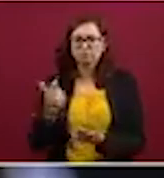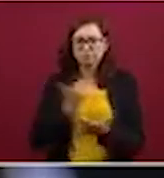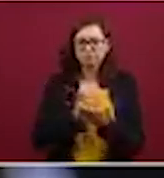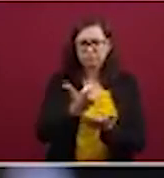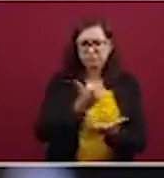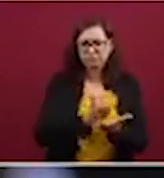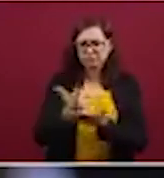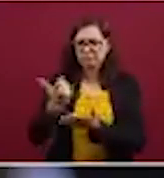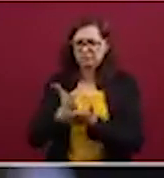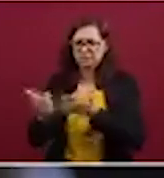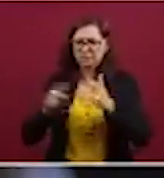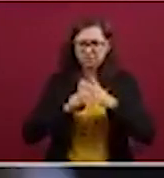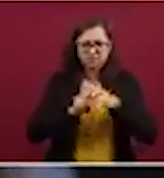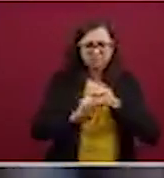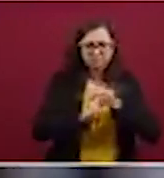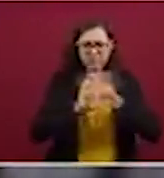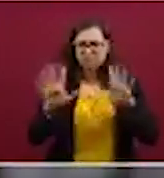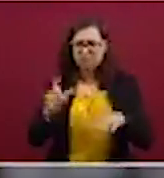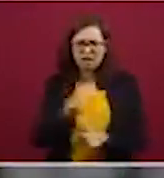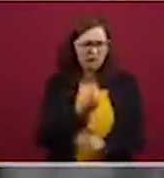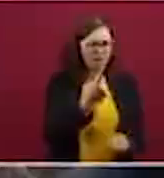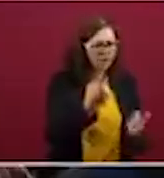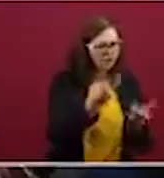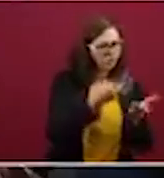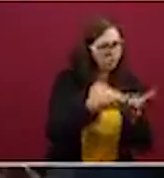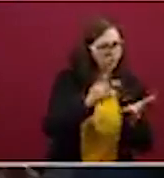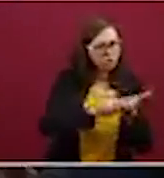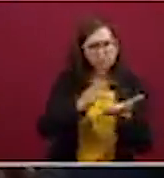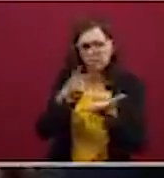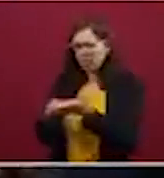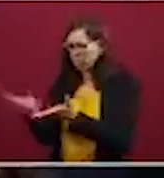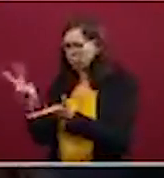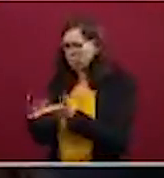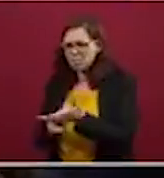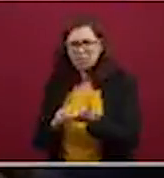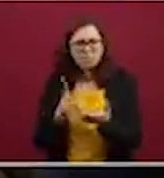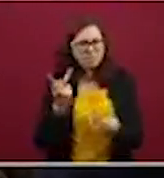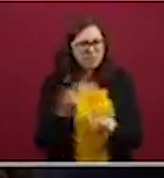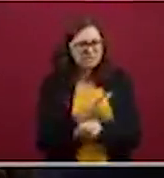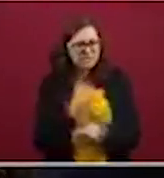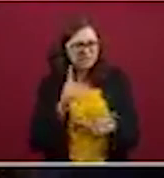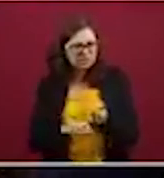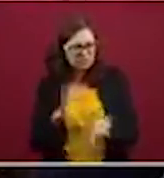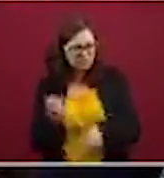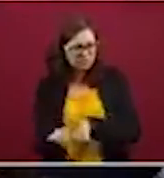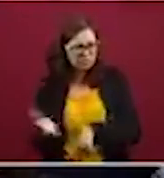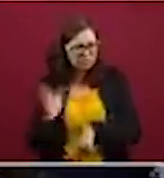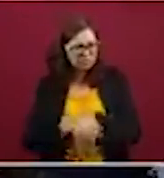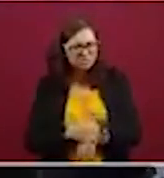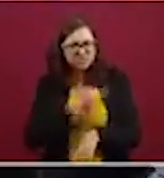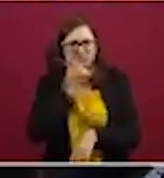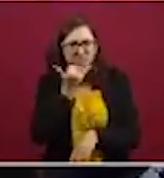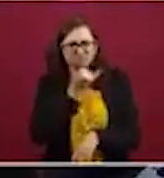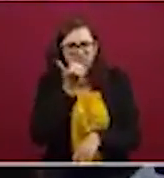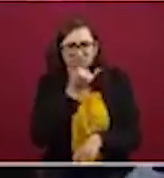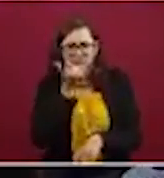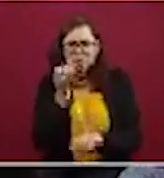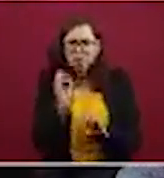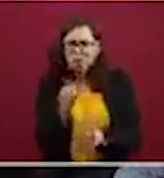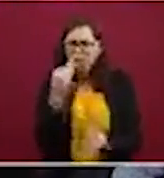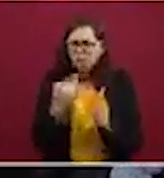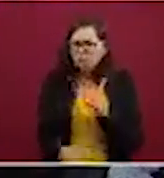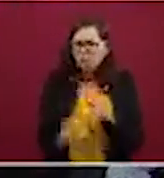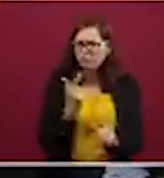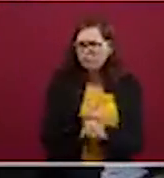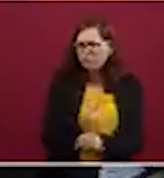funcionales con dobles puestos no se sigan tengan algún proceso administrativo o no se han detectado aún todavía esas